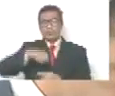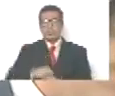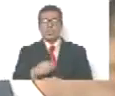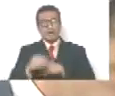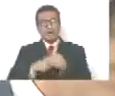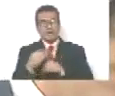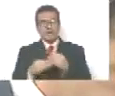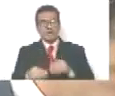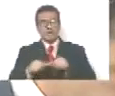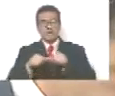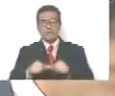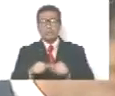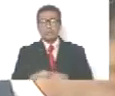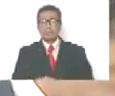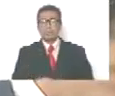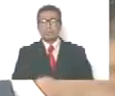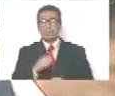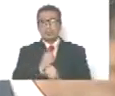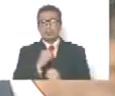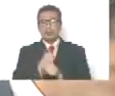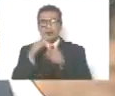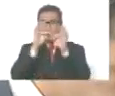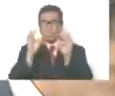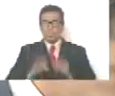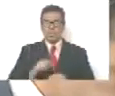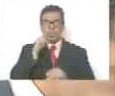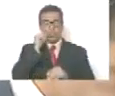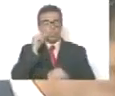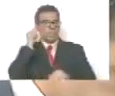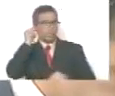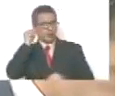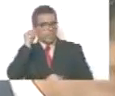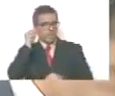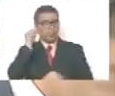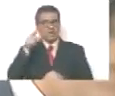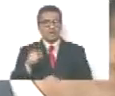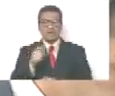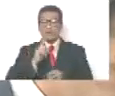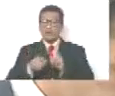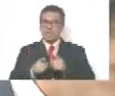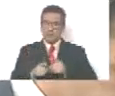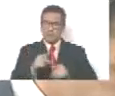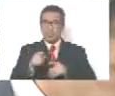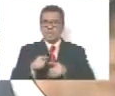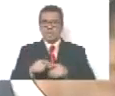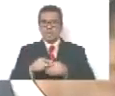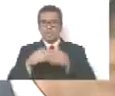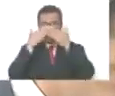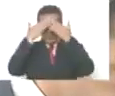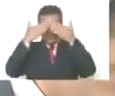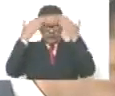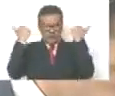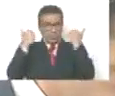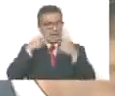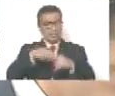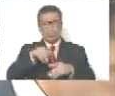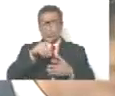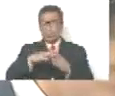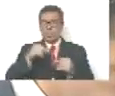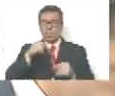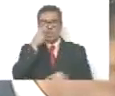reivindicación de figuras de hombres y mujeres que de alguna forma pretendieron borrar de la memoria colectiva del pueblo venezolano y de borrar